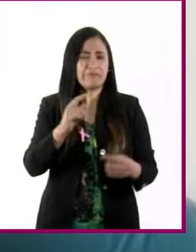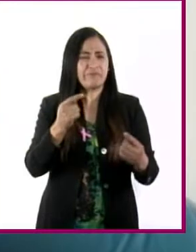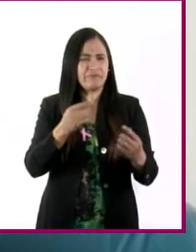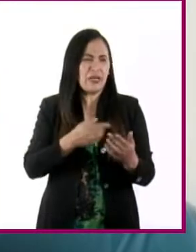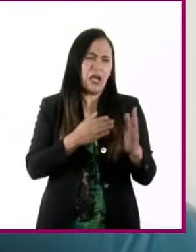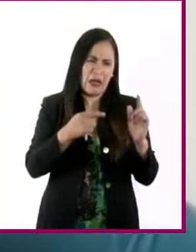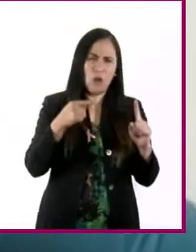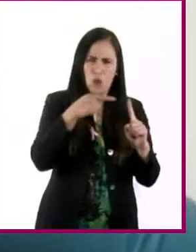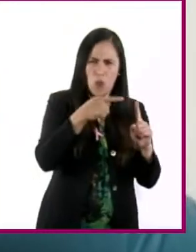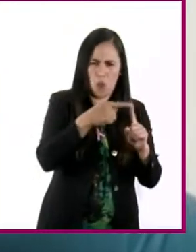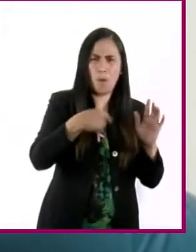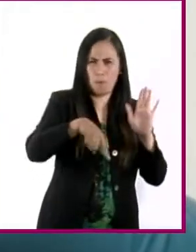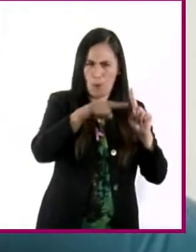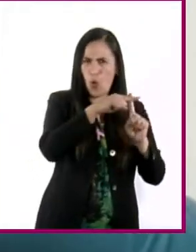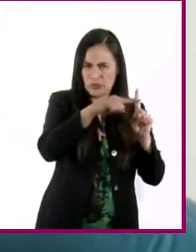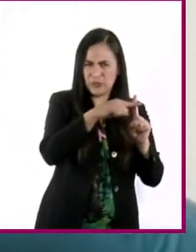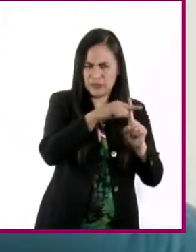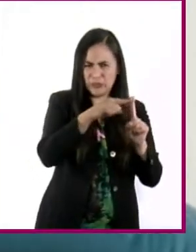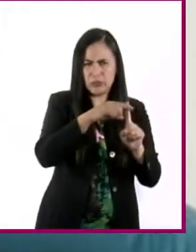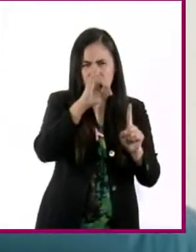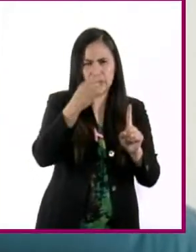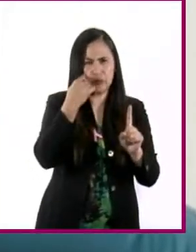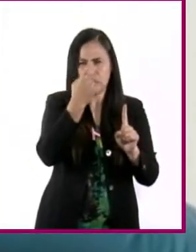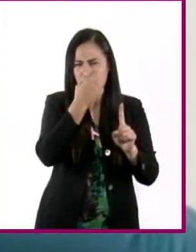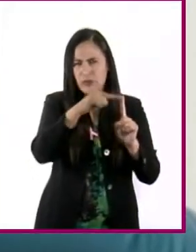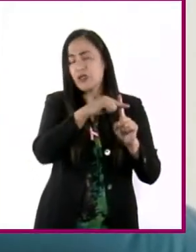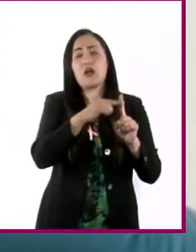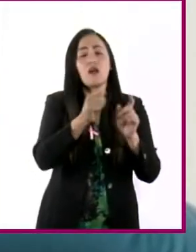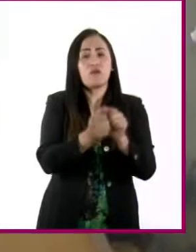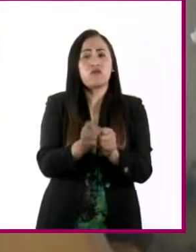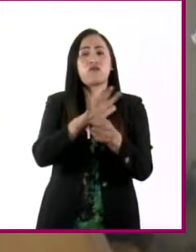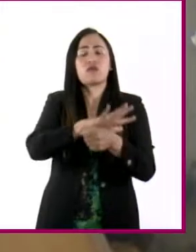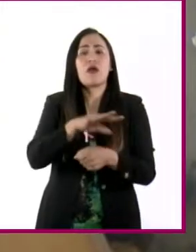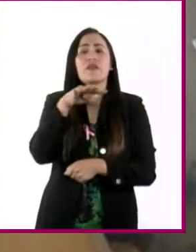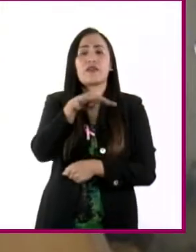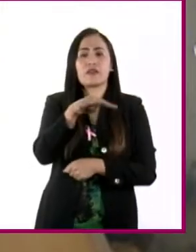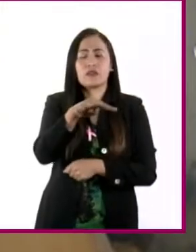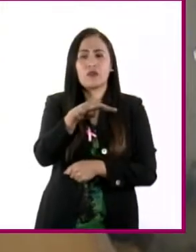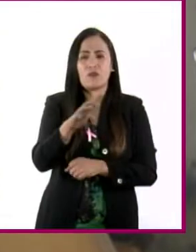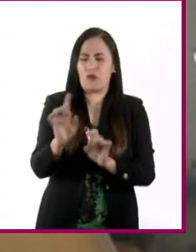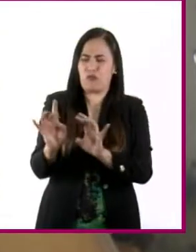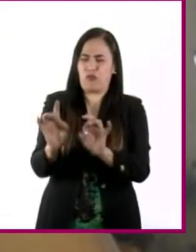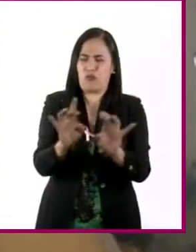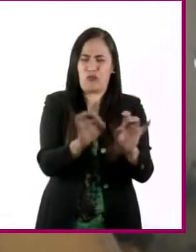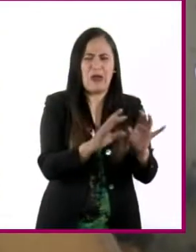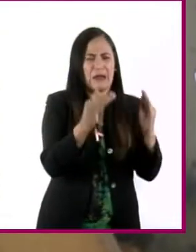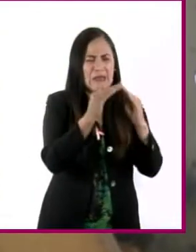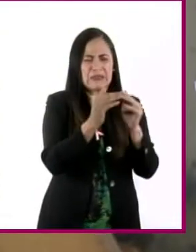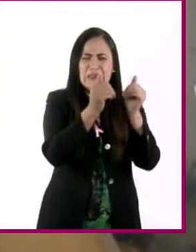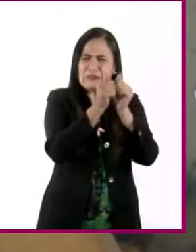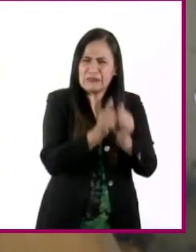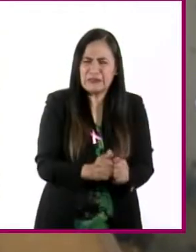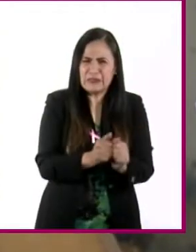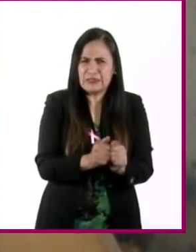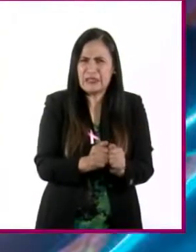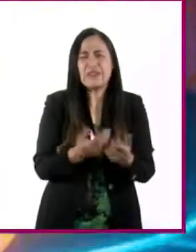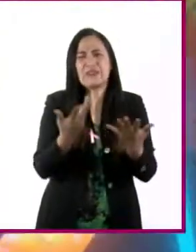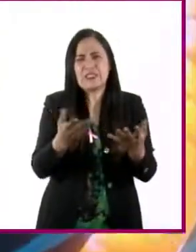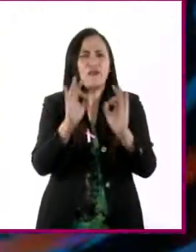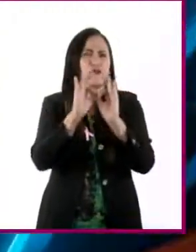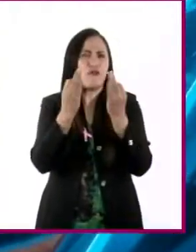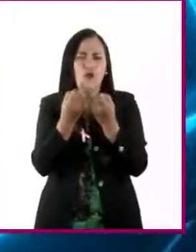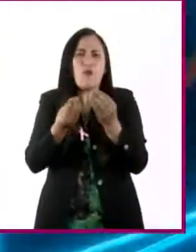jóvenes adolescentes con alguna discapacidad son de los grupos más marginados y excluidos de la sociedad. Sabemos que no tienen las